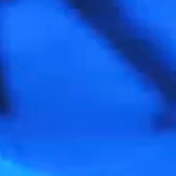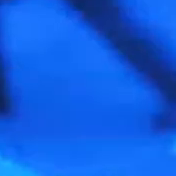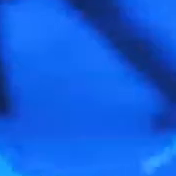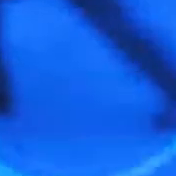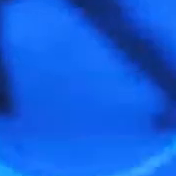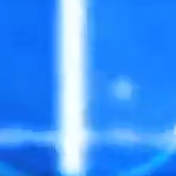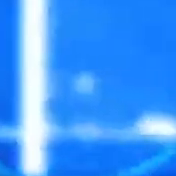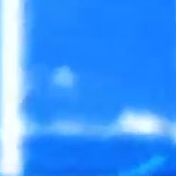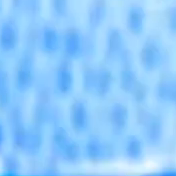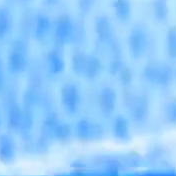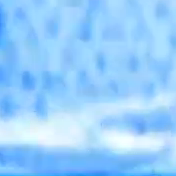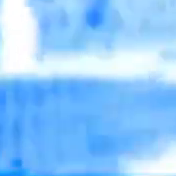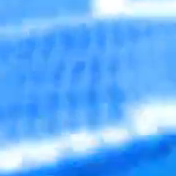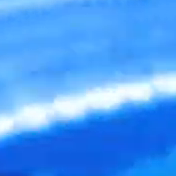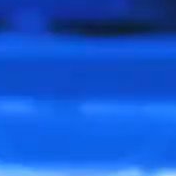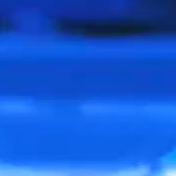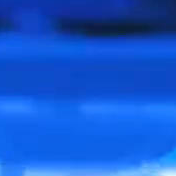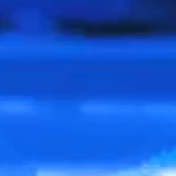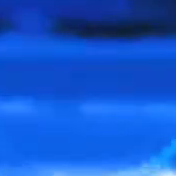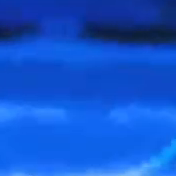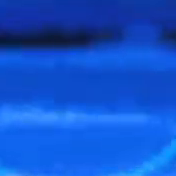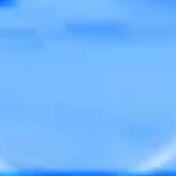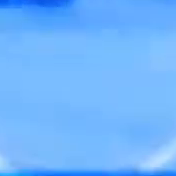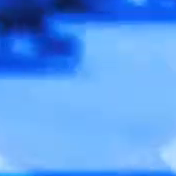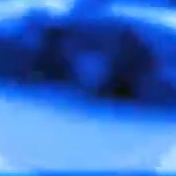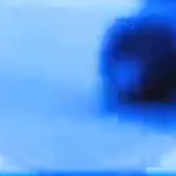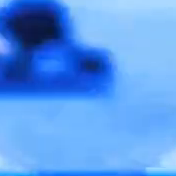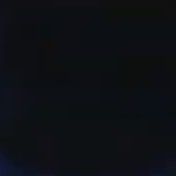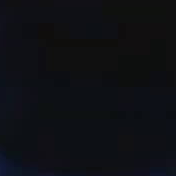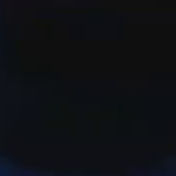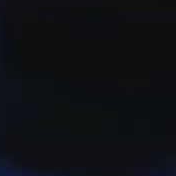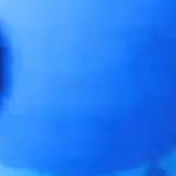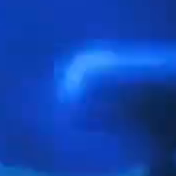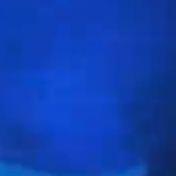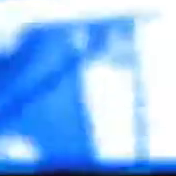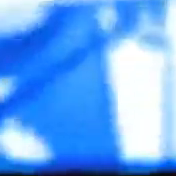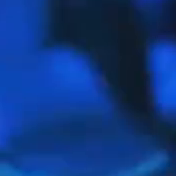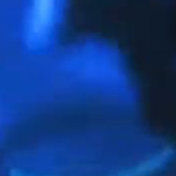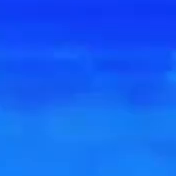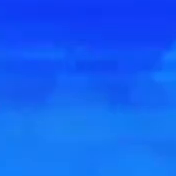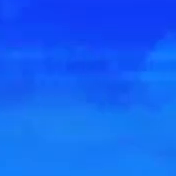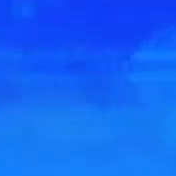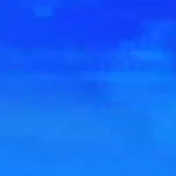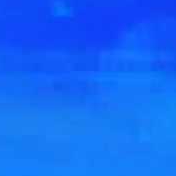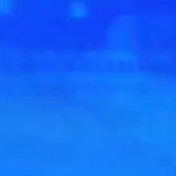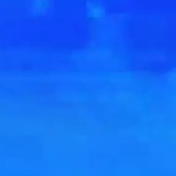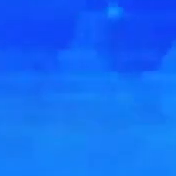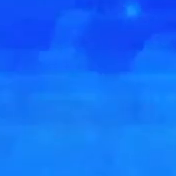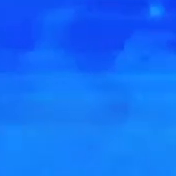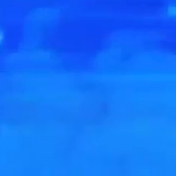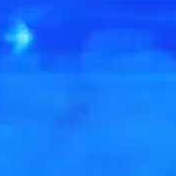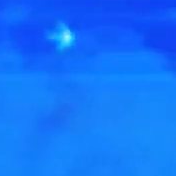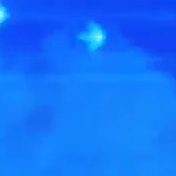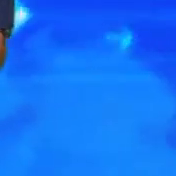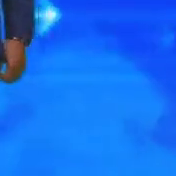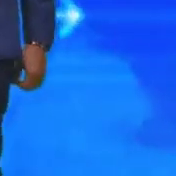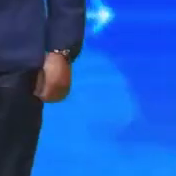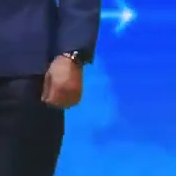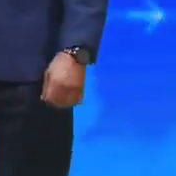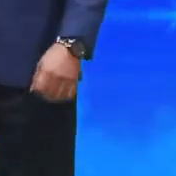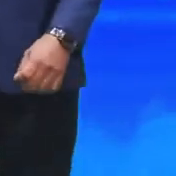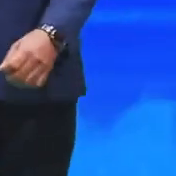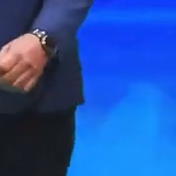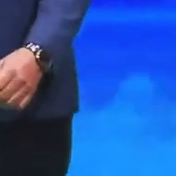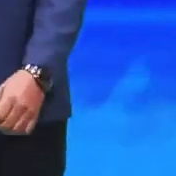tercio, tiene acción de lunes a viernes a las 11 de la noche. Por 4RD,